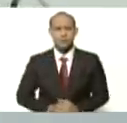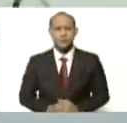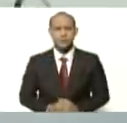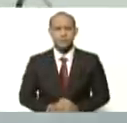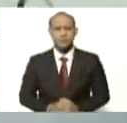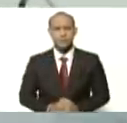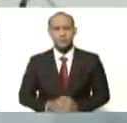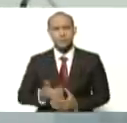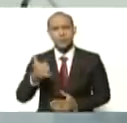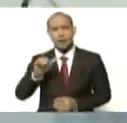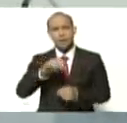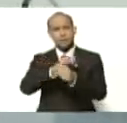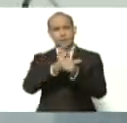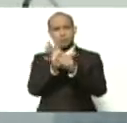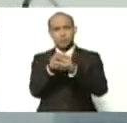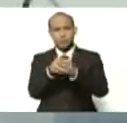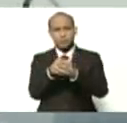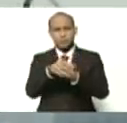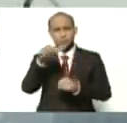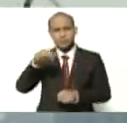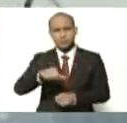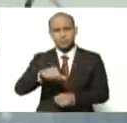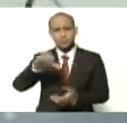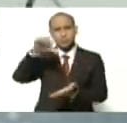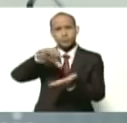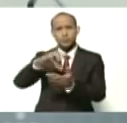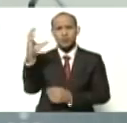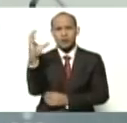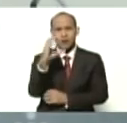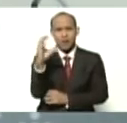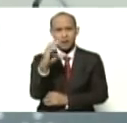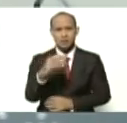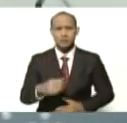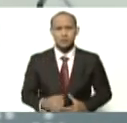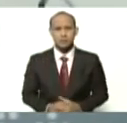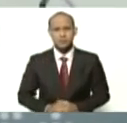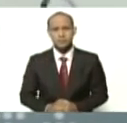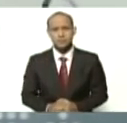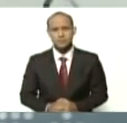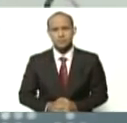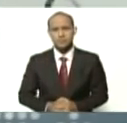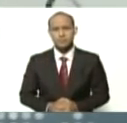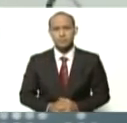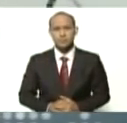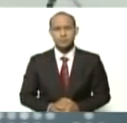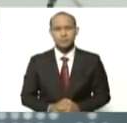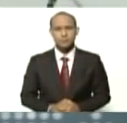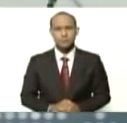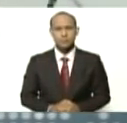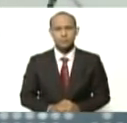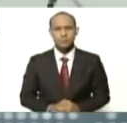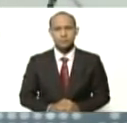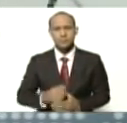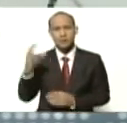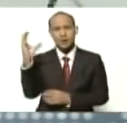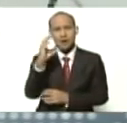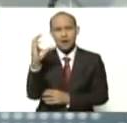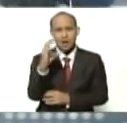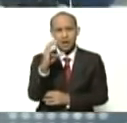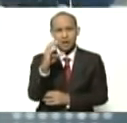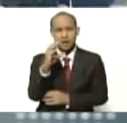tenemos esta variante brasilera en la región capital directamente caracas